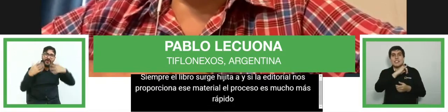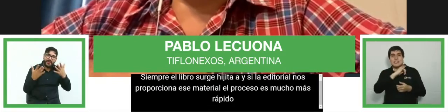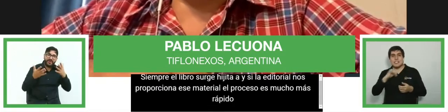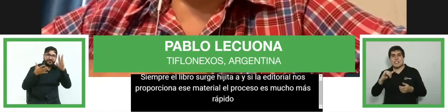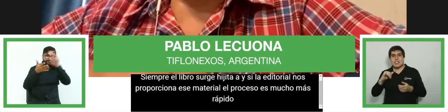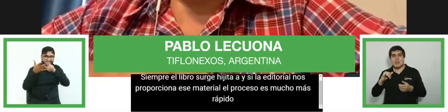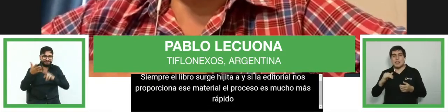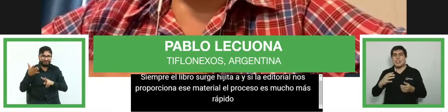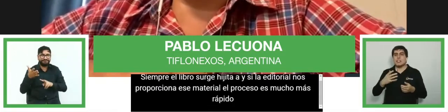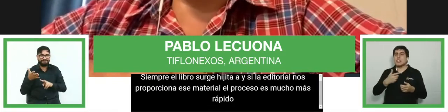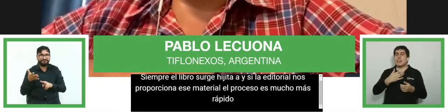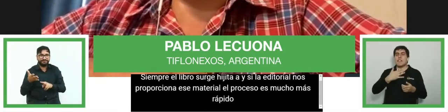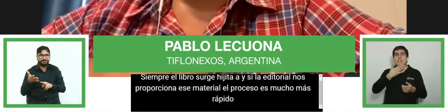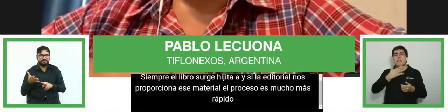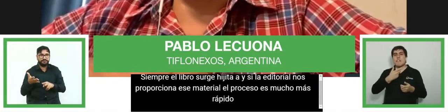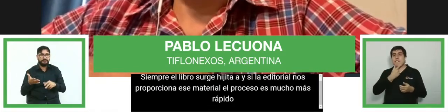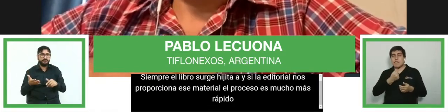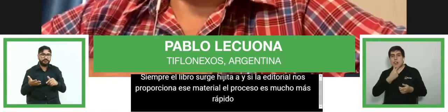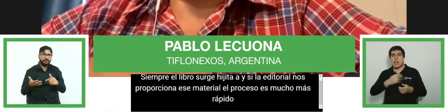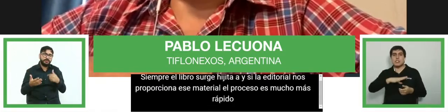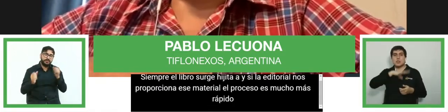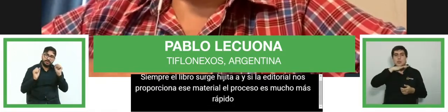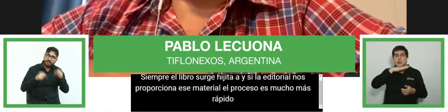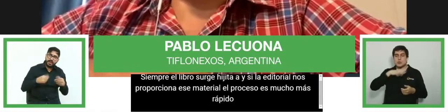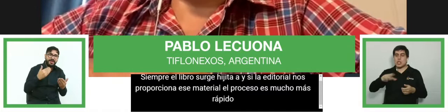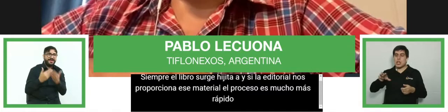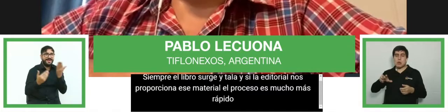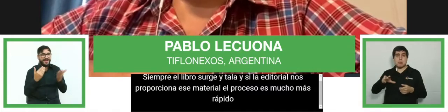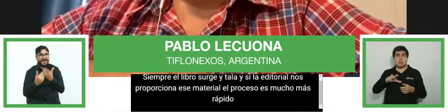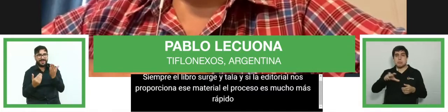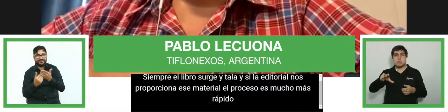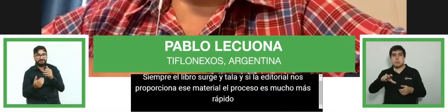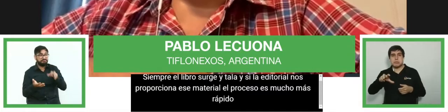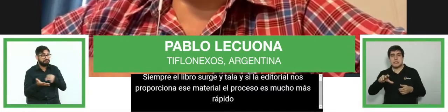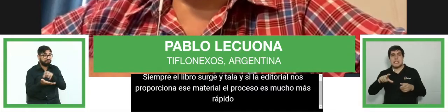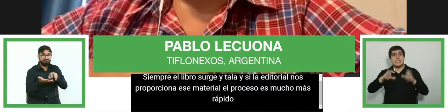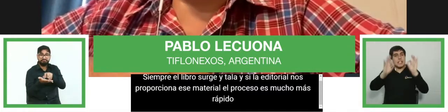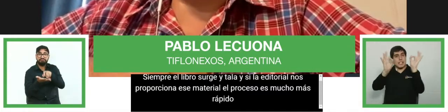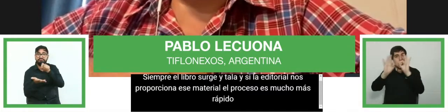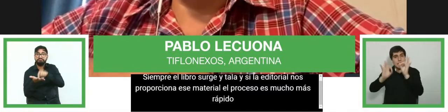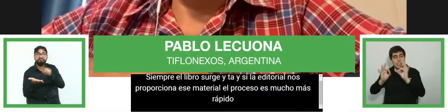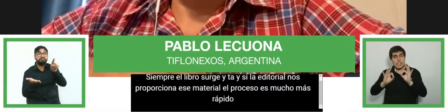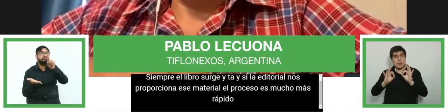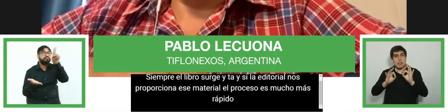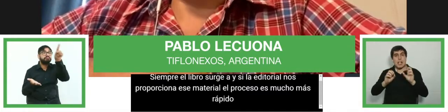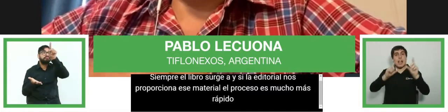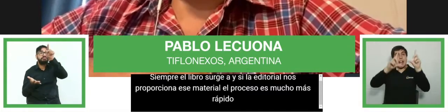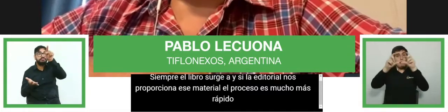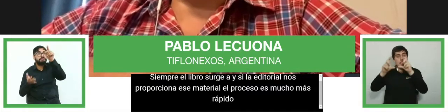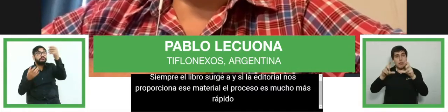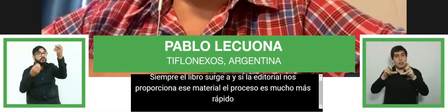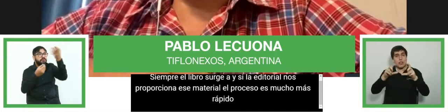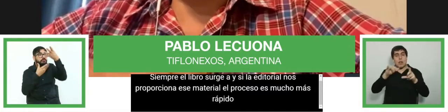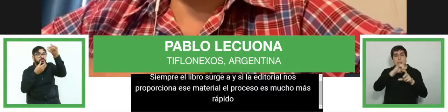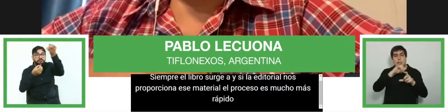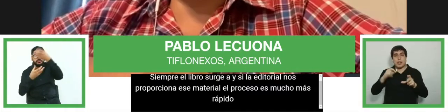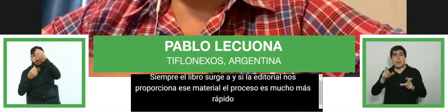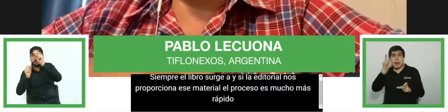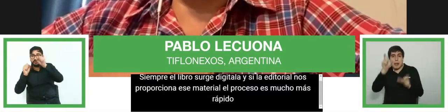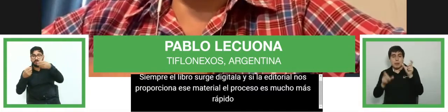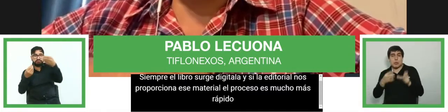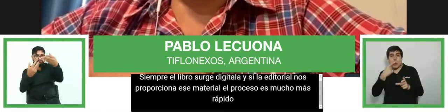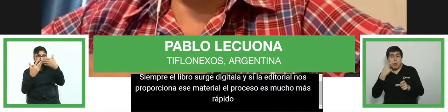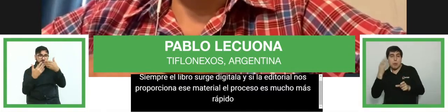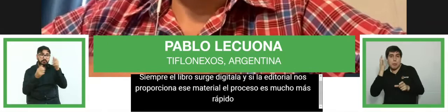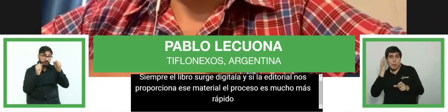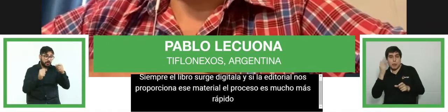manera navegable, de manera comprensible, debe tener descripciones, los elementos gráficos, para que los y las estudiantes con discapacidad